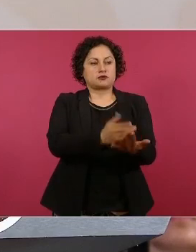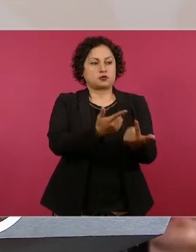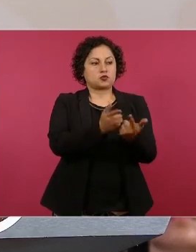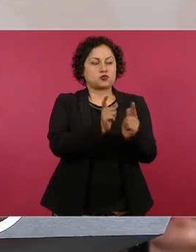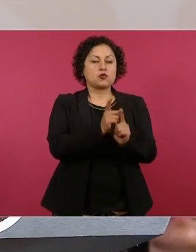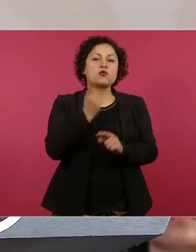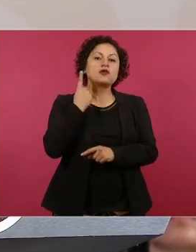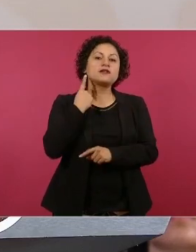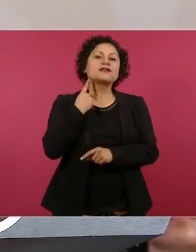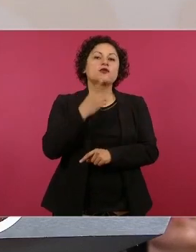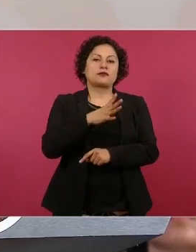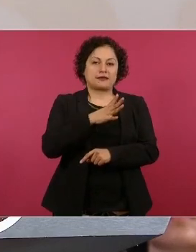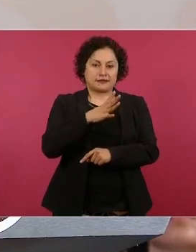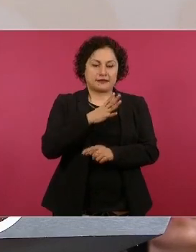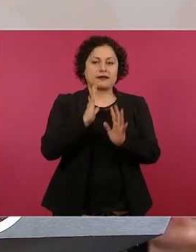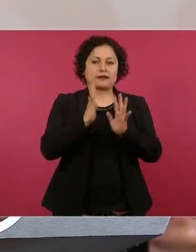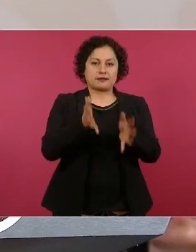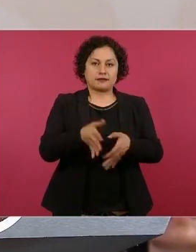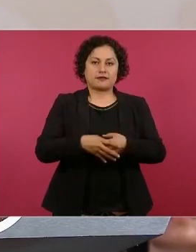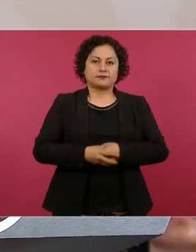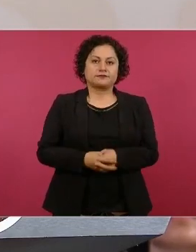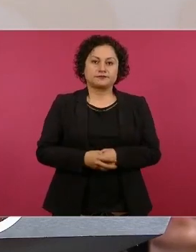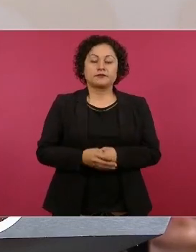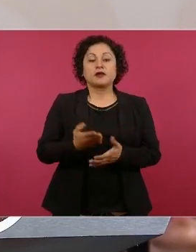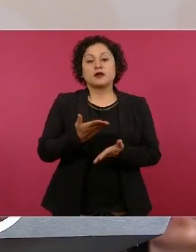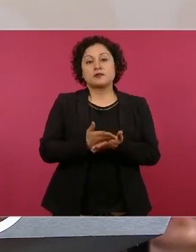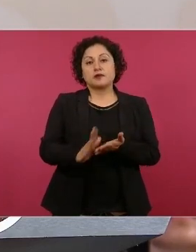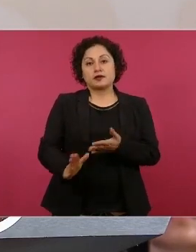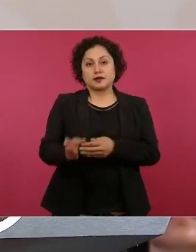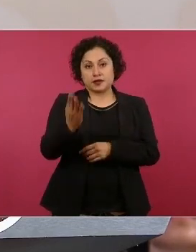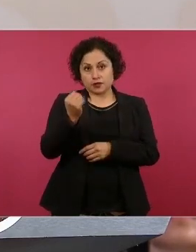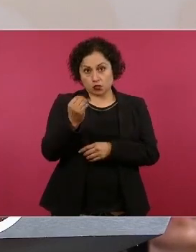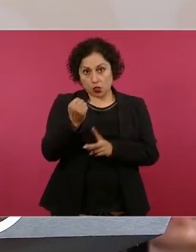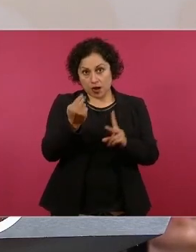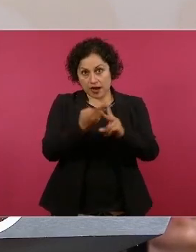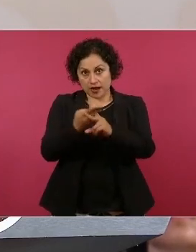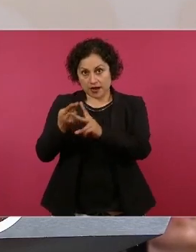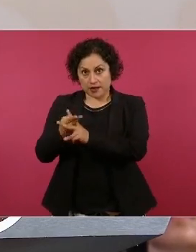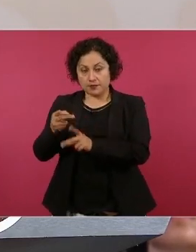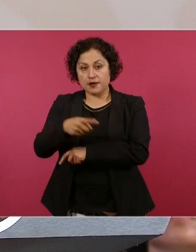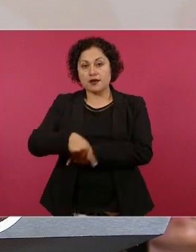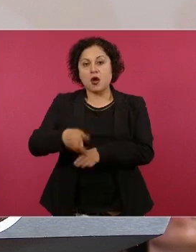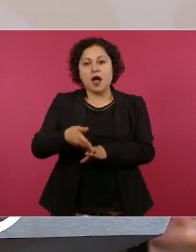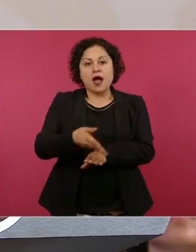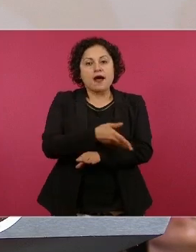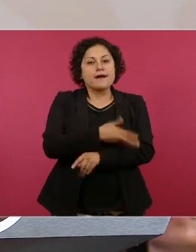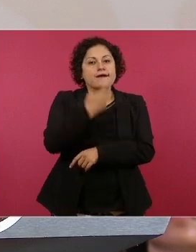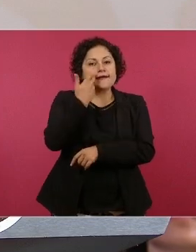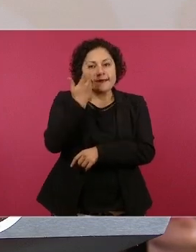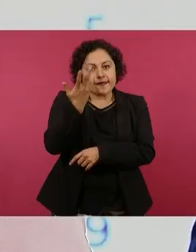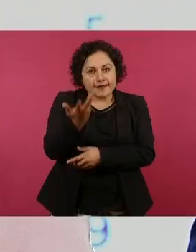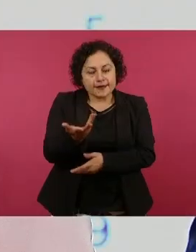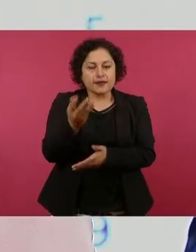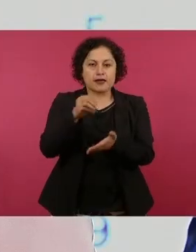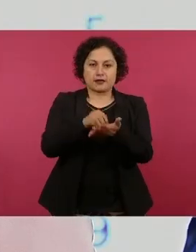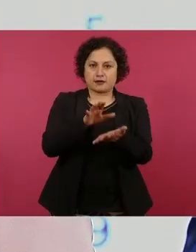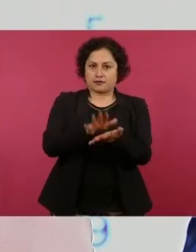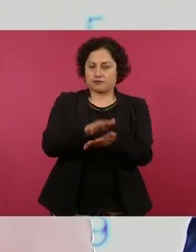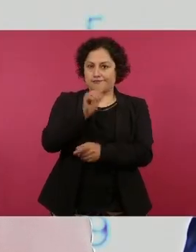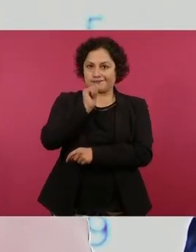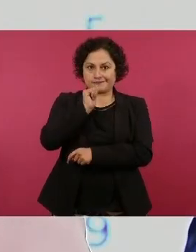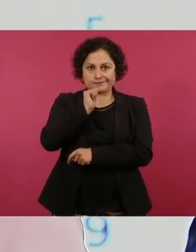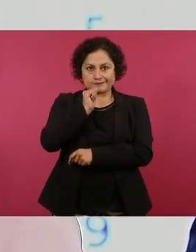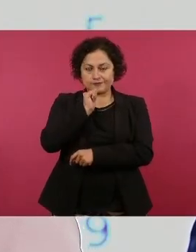políticos. Además, se presentaron 9 homicidios de personas aspirantes, quienes aún no contaban con